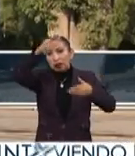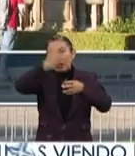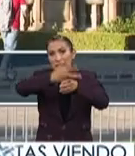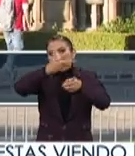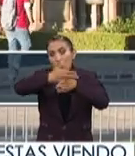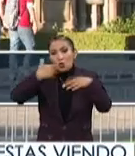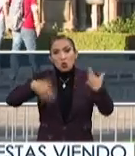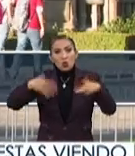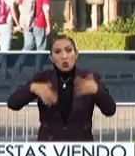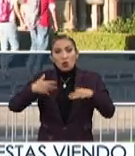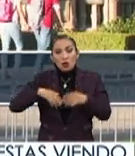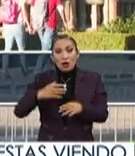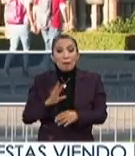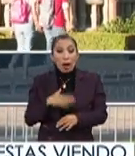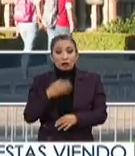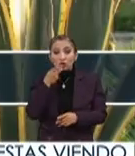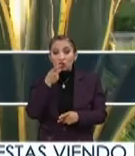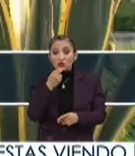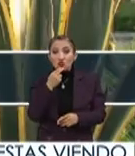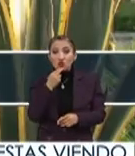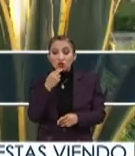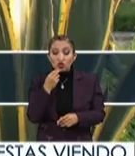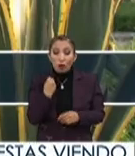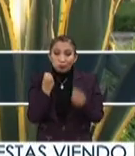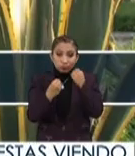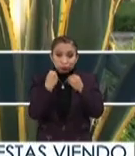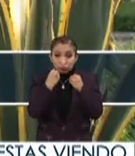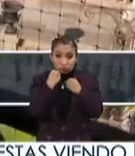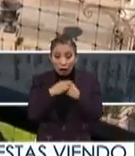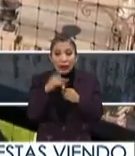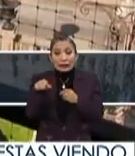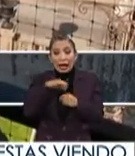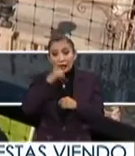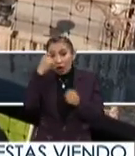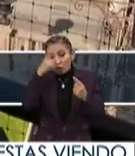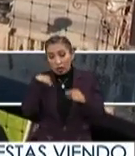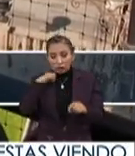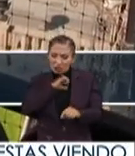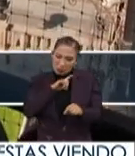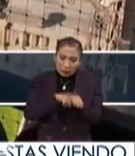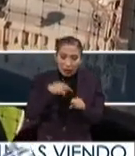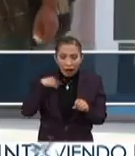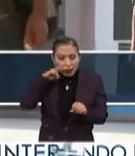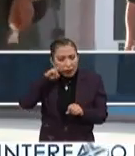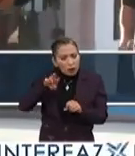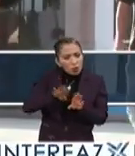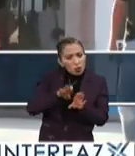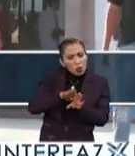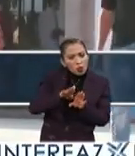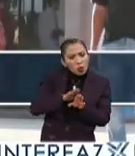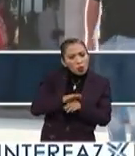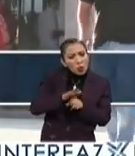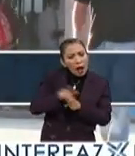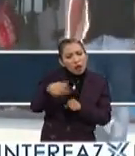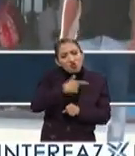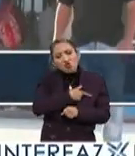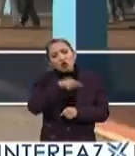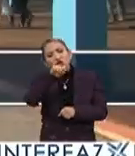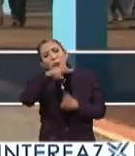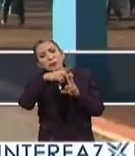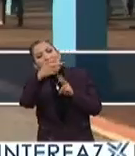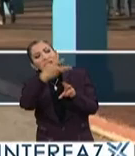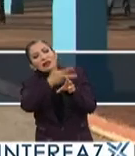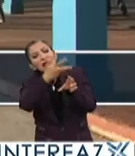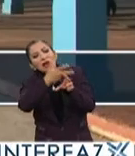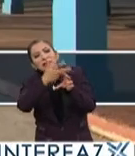Estados Unidos, es cuando más se consume. Bueno, pues también hay especialistas que se dedican a ver cuáles son los gustos de nuestros